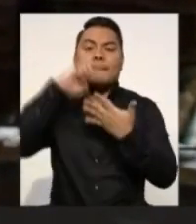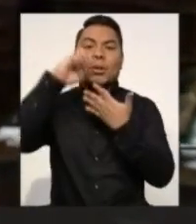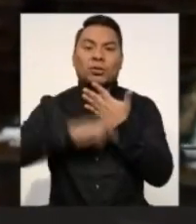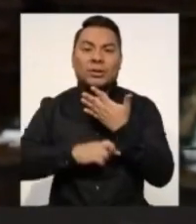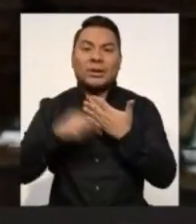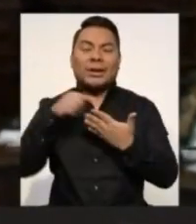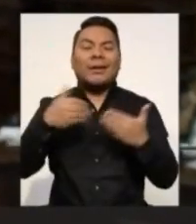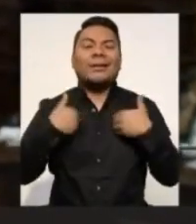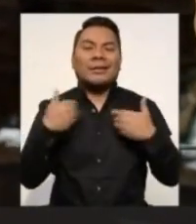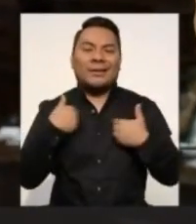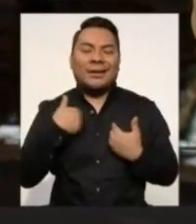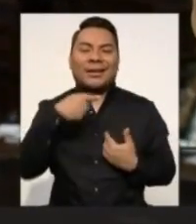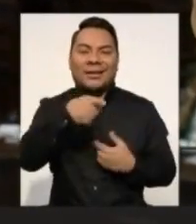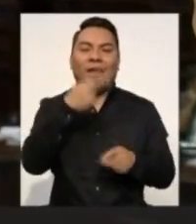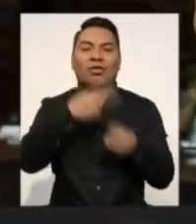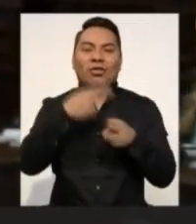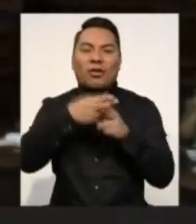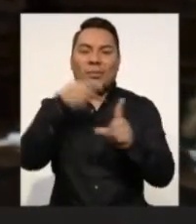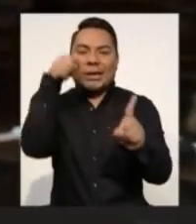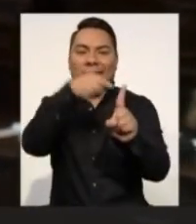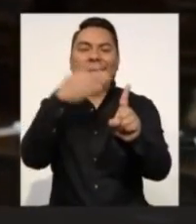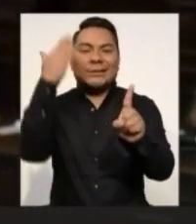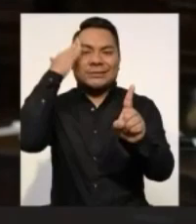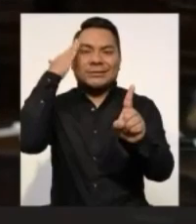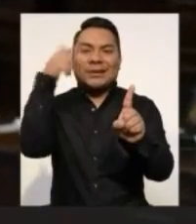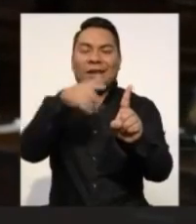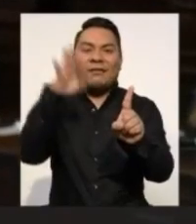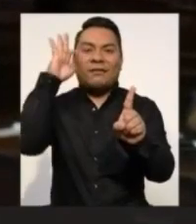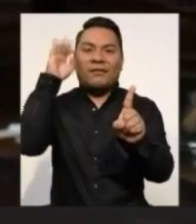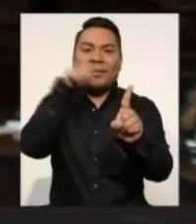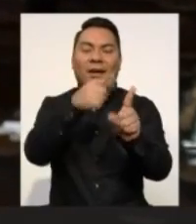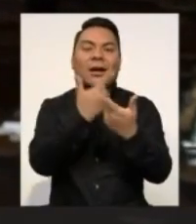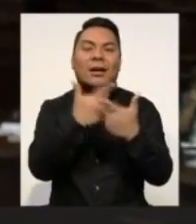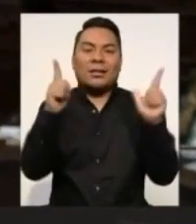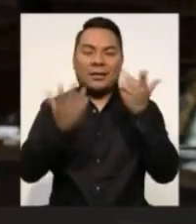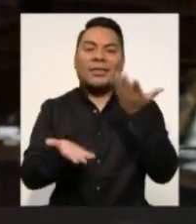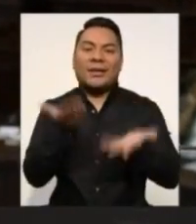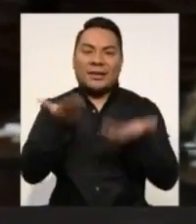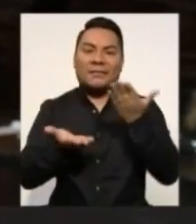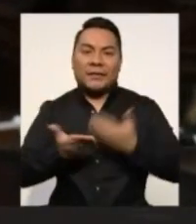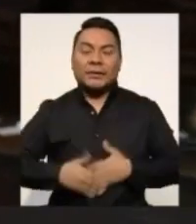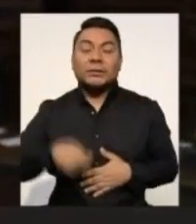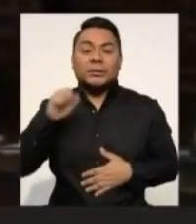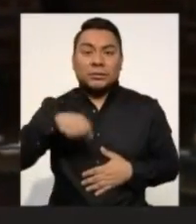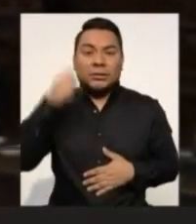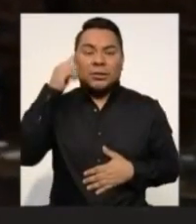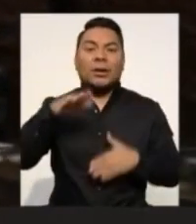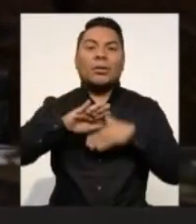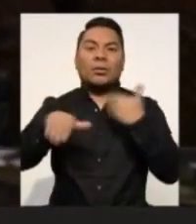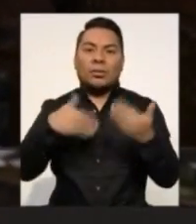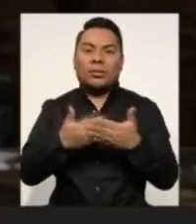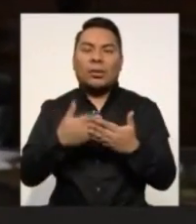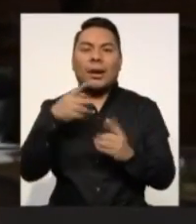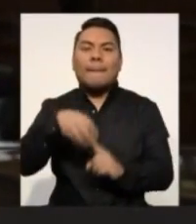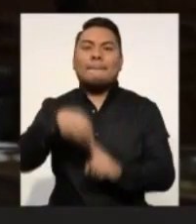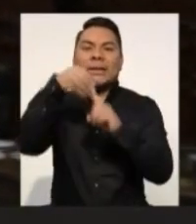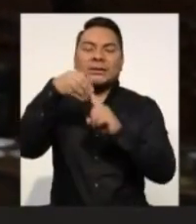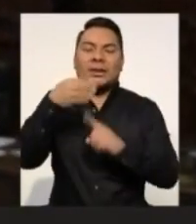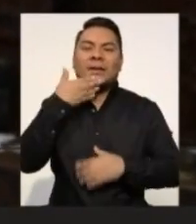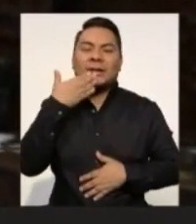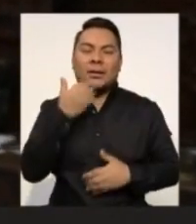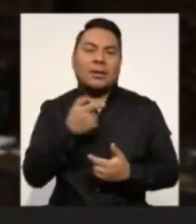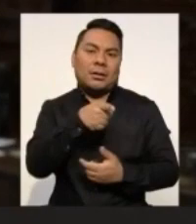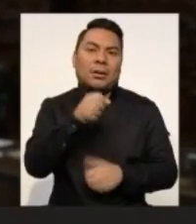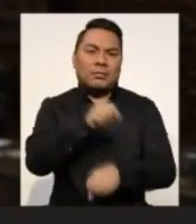tiene nombre propio, está queriendo apelar a una figura aparentemente humanitaria para ir hacia un caso particular, que es el de una persona que ha